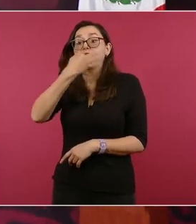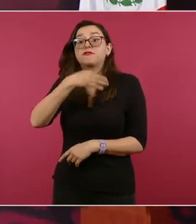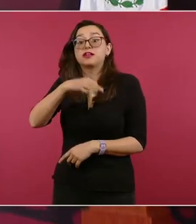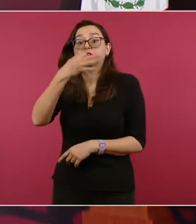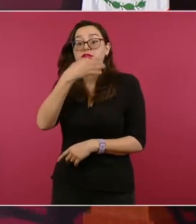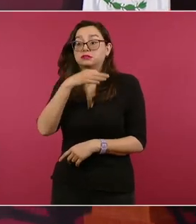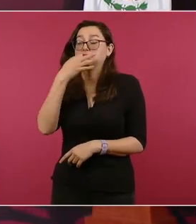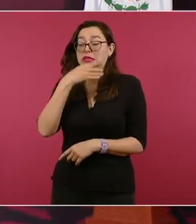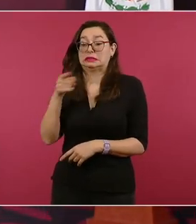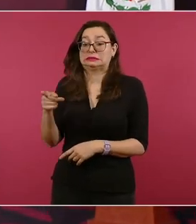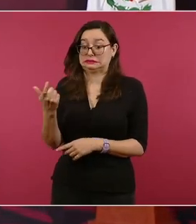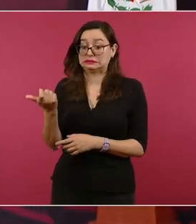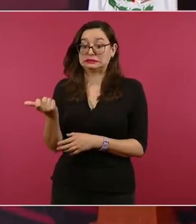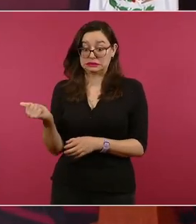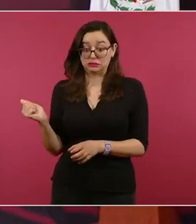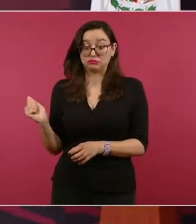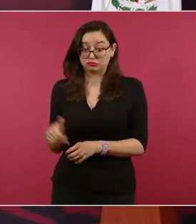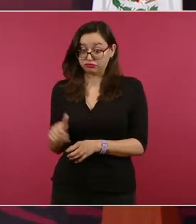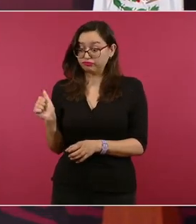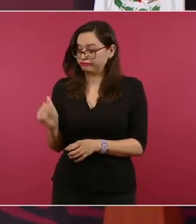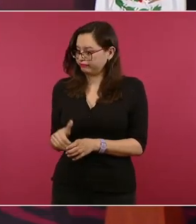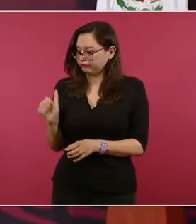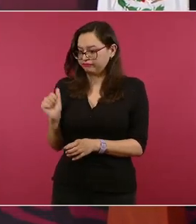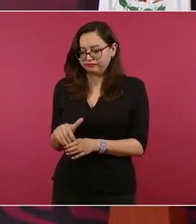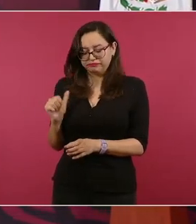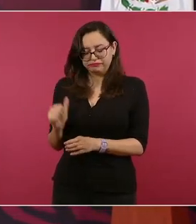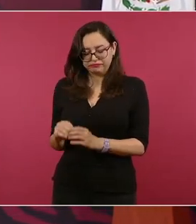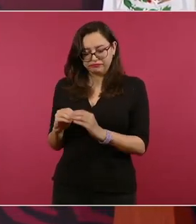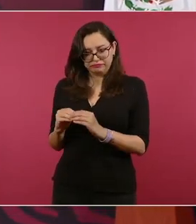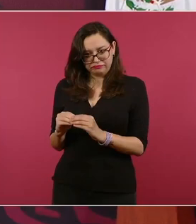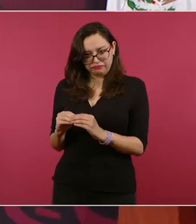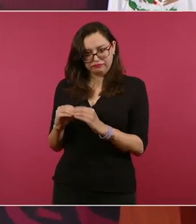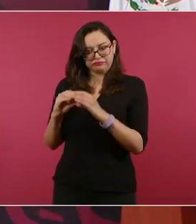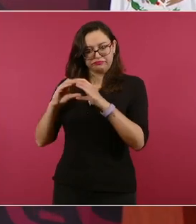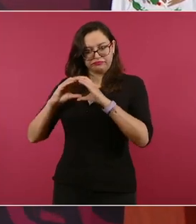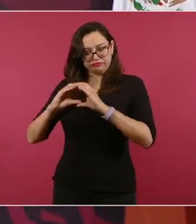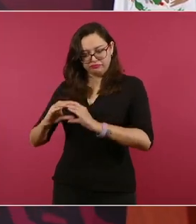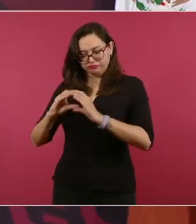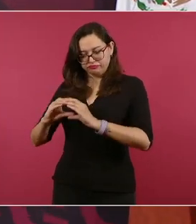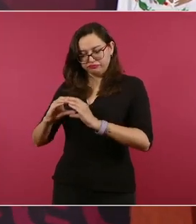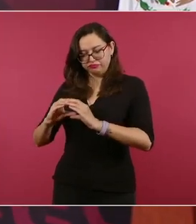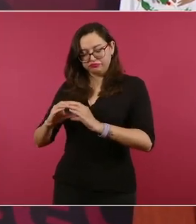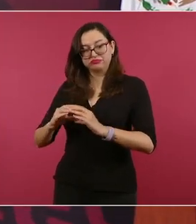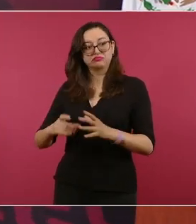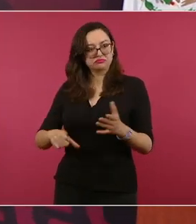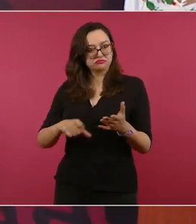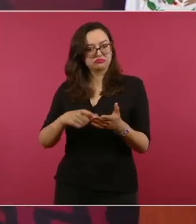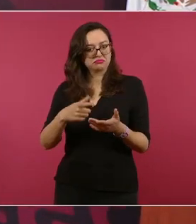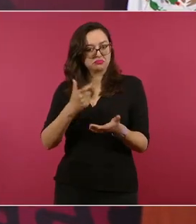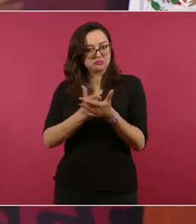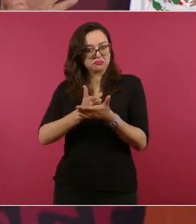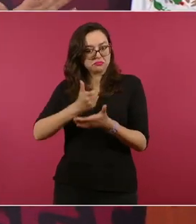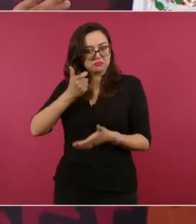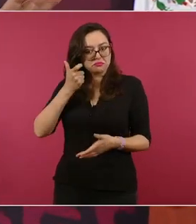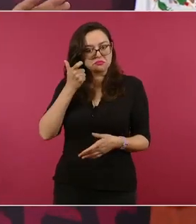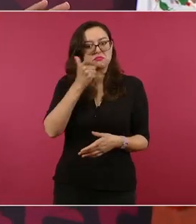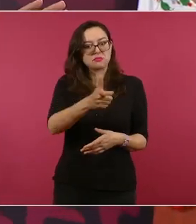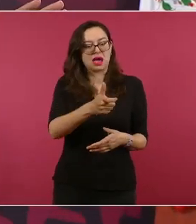y logra conseguir fondos para que haya una banda, esa es